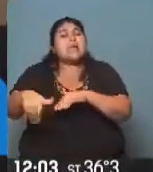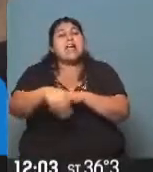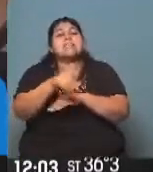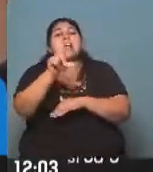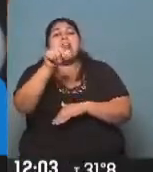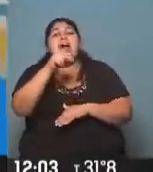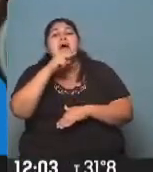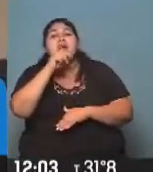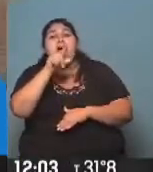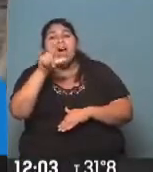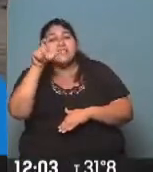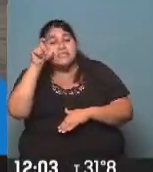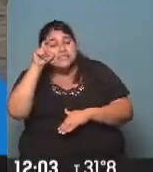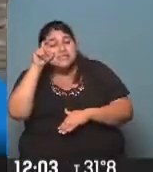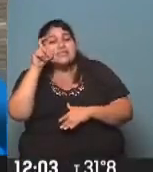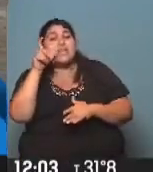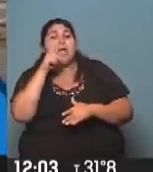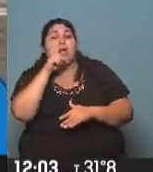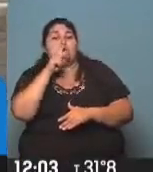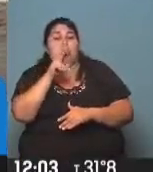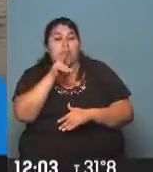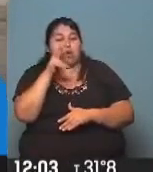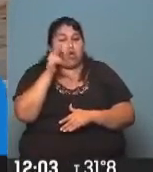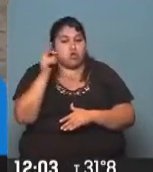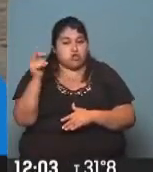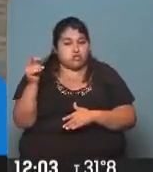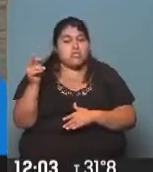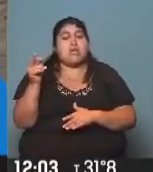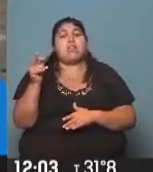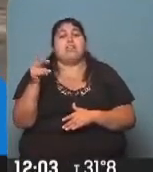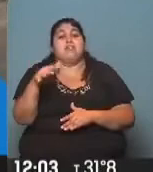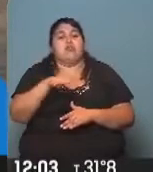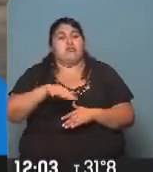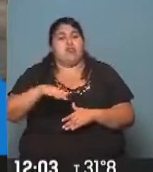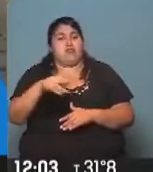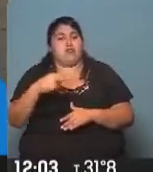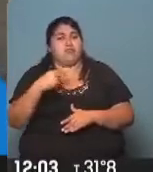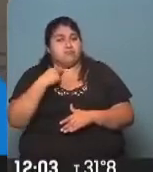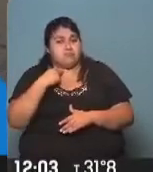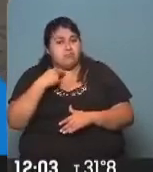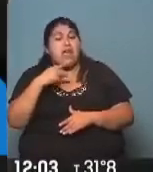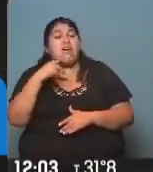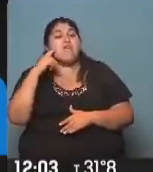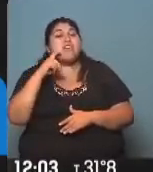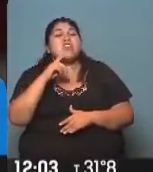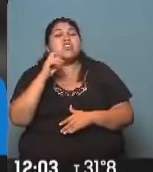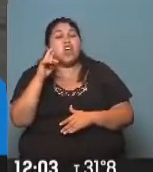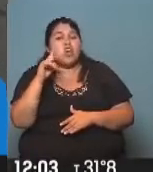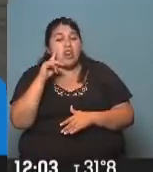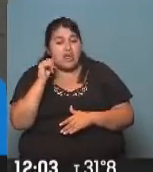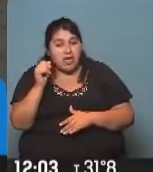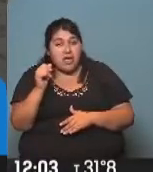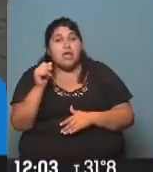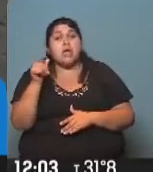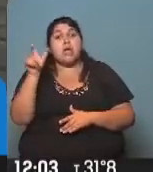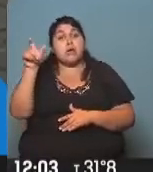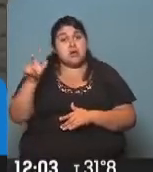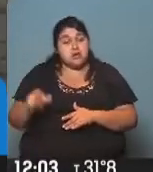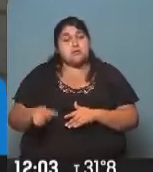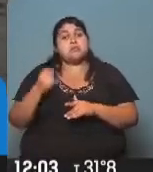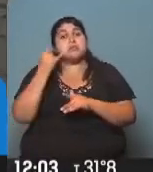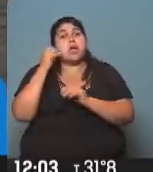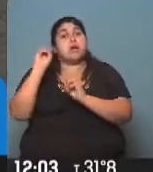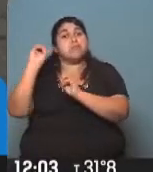2800 esquina ambrosoni en la localidad bonaerense de victoria el visitador había dejado a su pareja